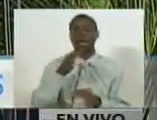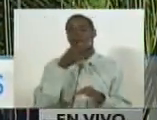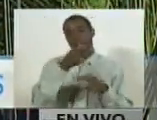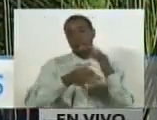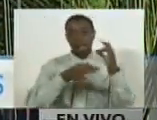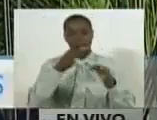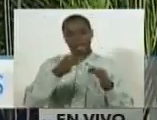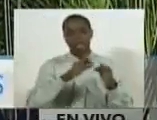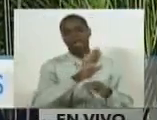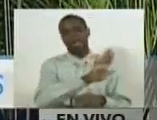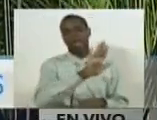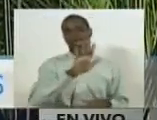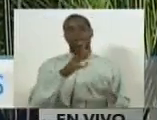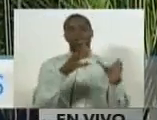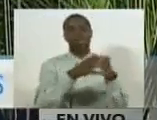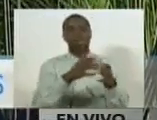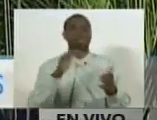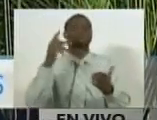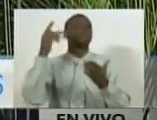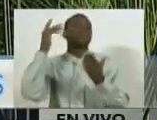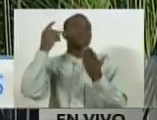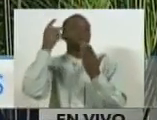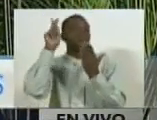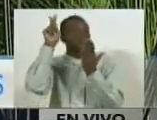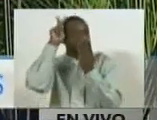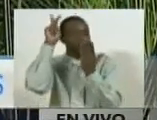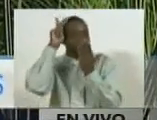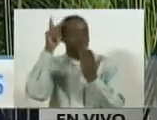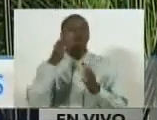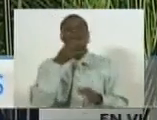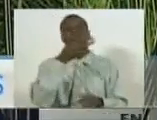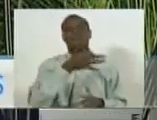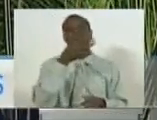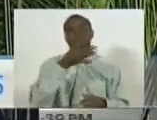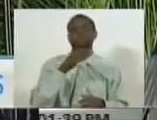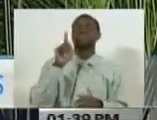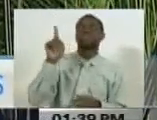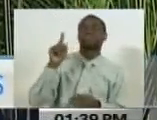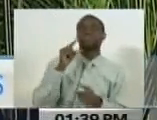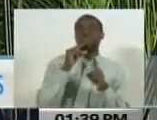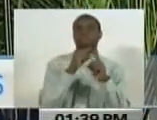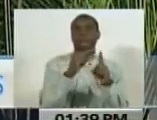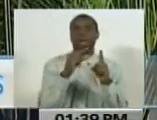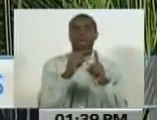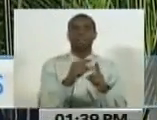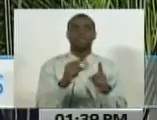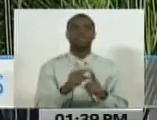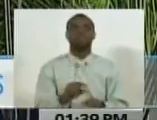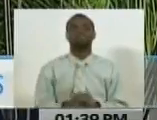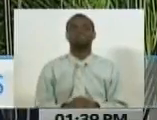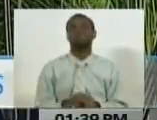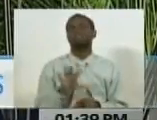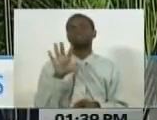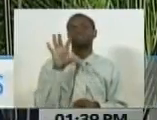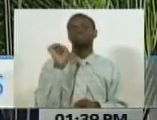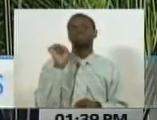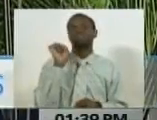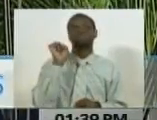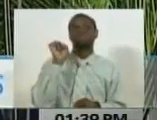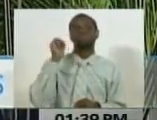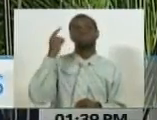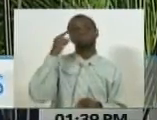Iste, Piñemono, Chimene, Chilla, Juatani, Iste, Piñemono, Rescuo, Mono, Tuchucina, Iste, Piñemono, 7 meses, Te, Cunene,